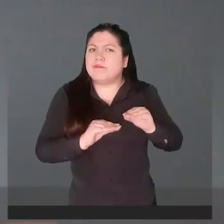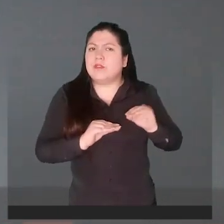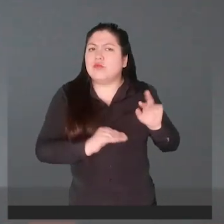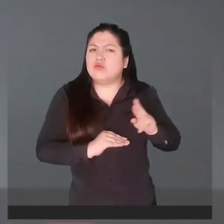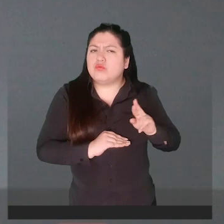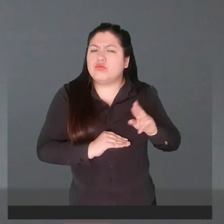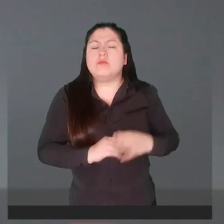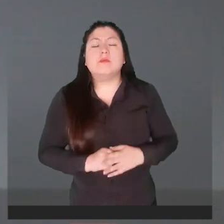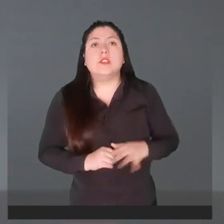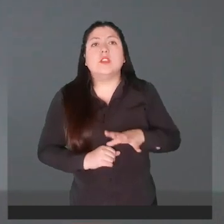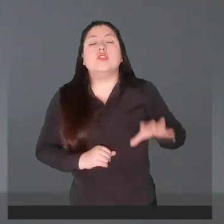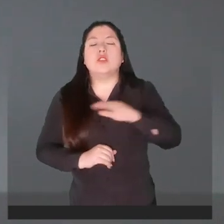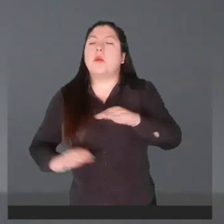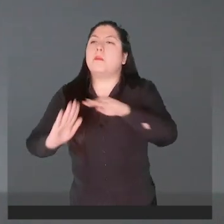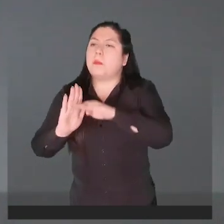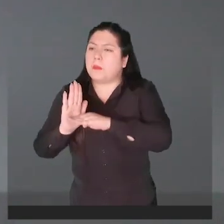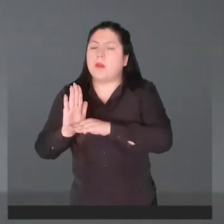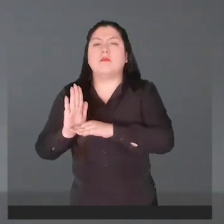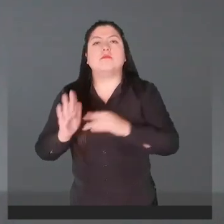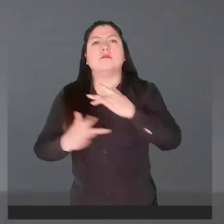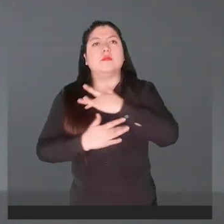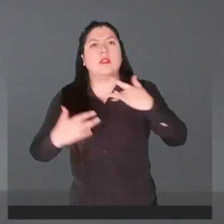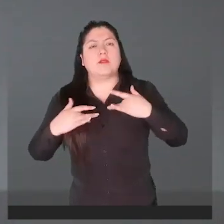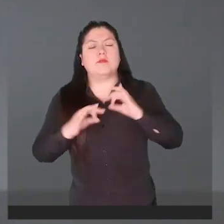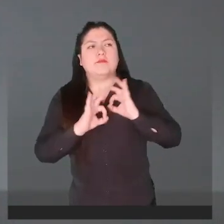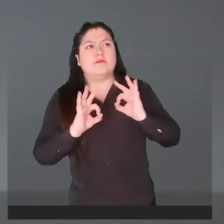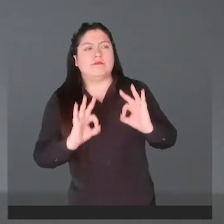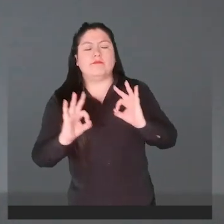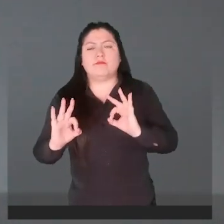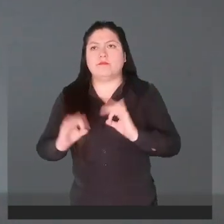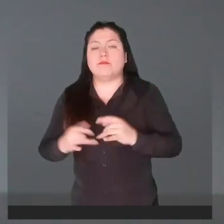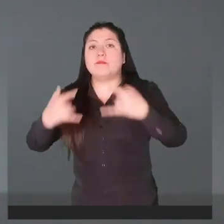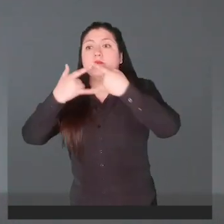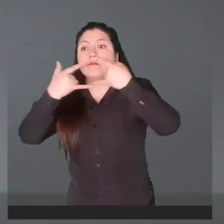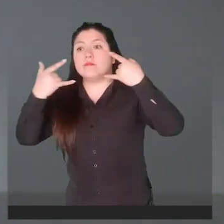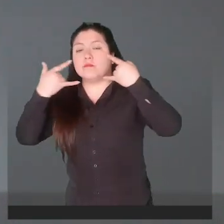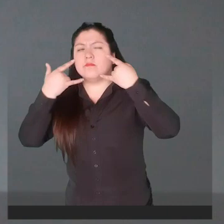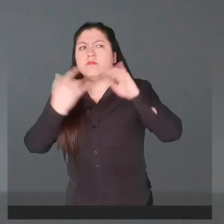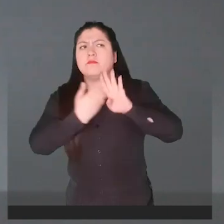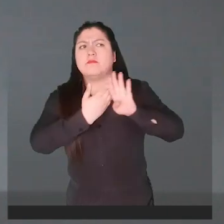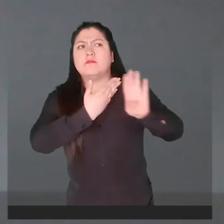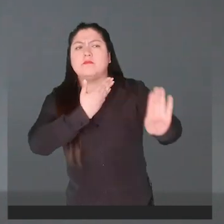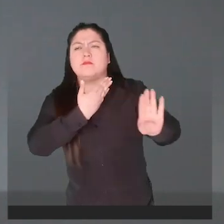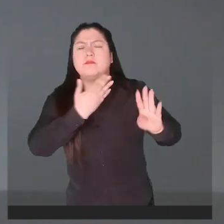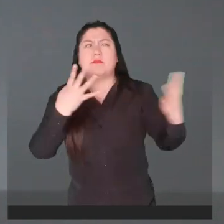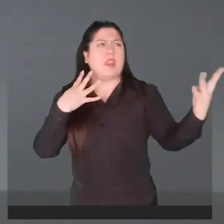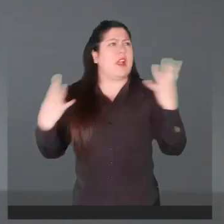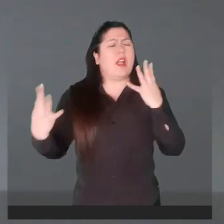cumplir con los protocolos de bioseguridad. Tapabocas, distanciamiento social y evitar